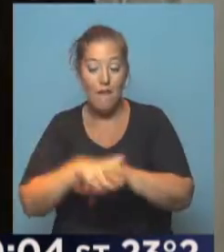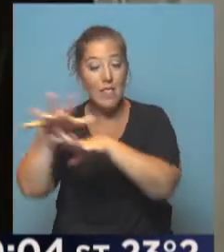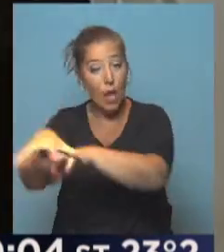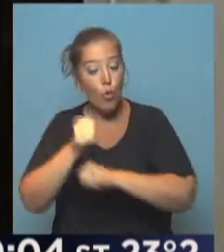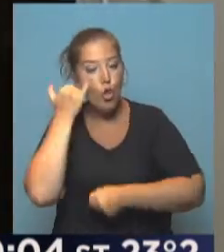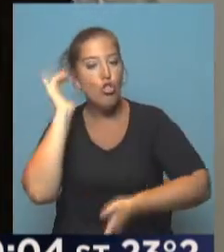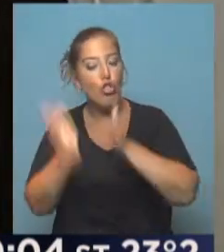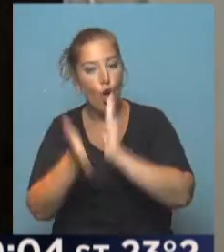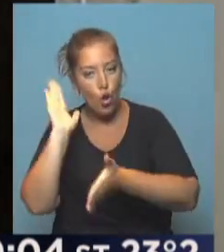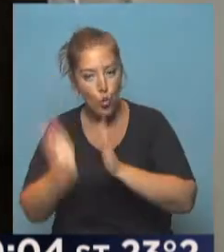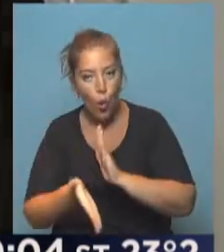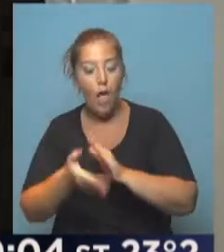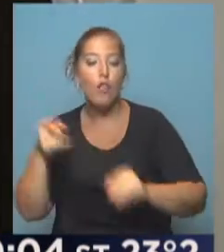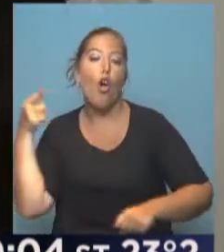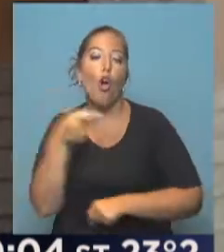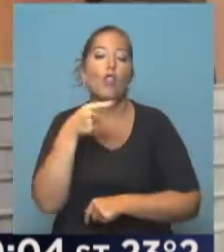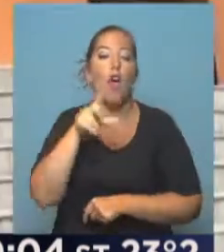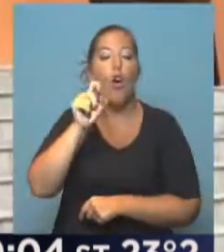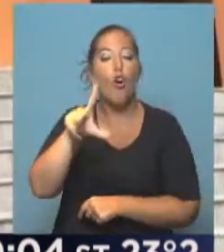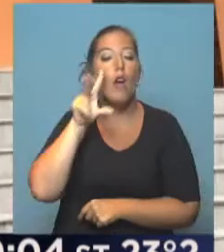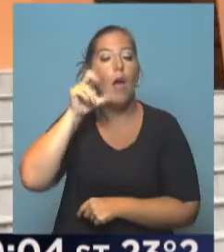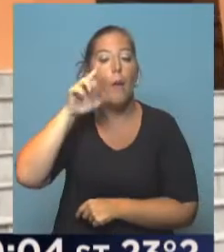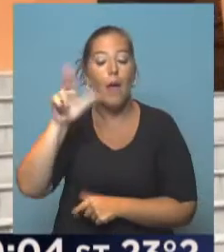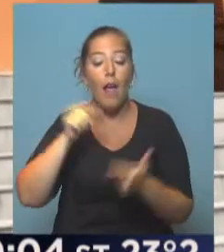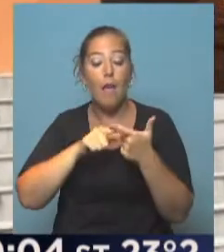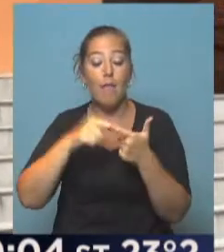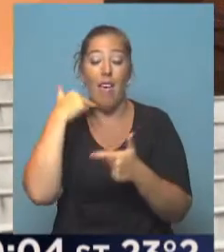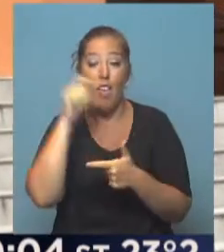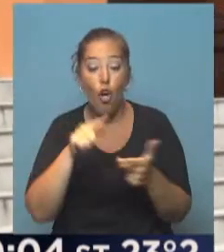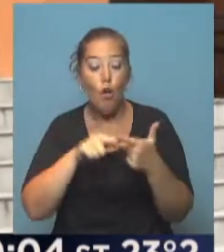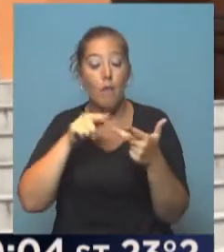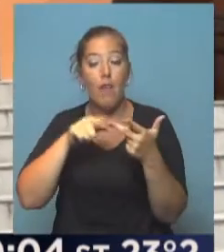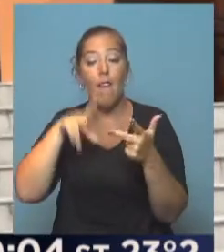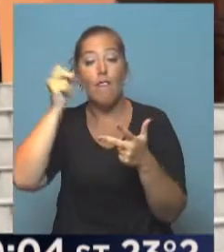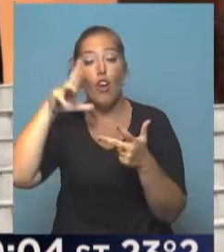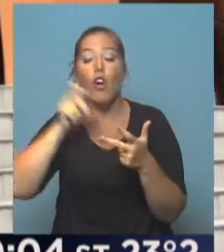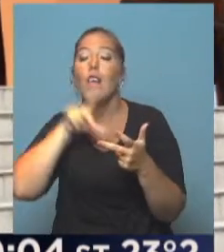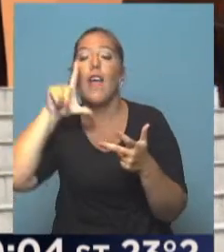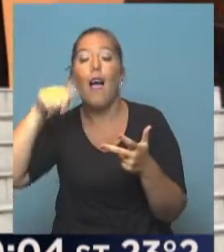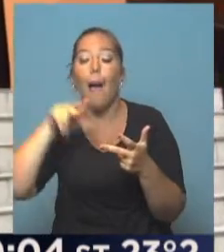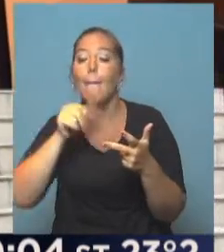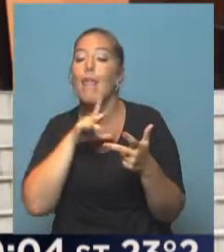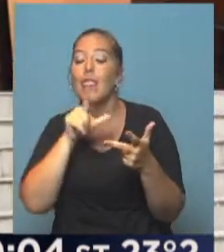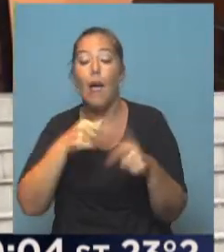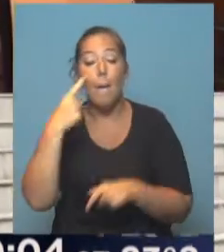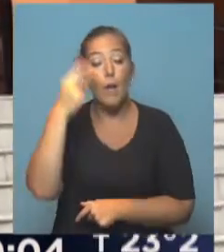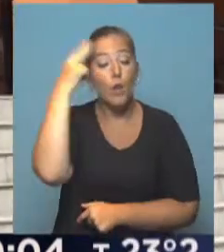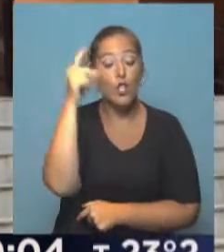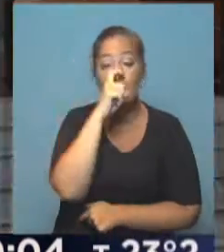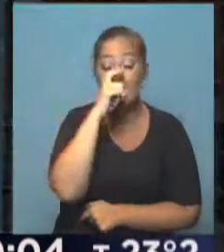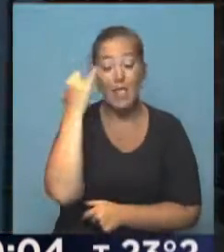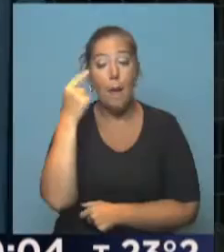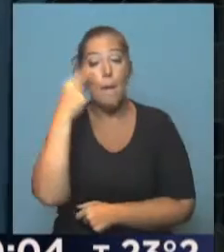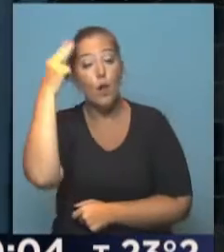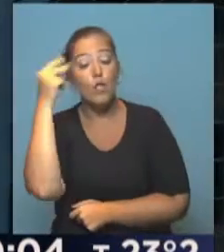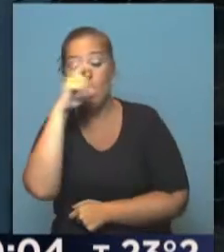y las torturas contra Pedro Olivera, Ramón Alfredo Olivera y Verónica Mata en 1977 y